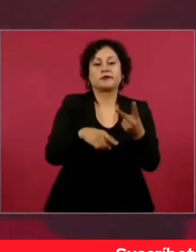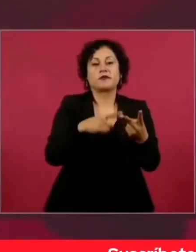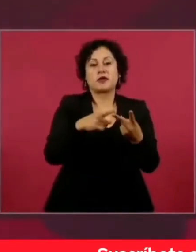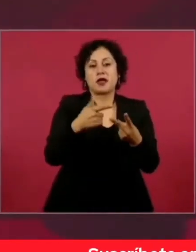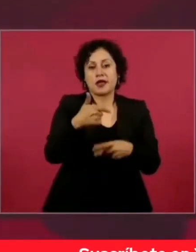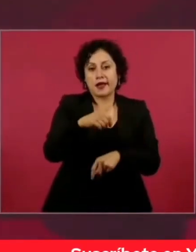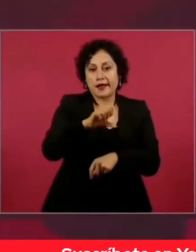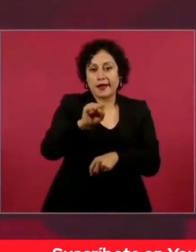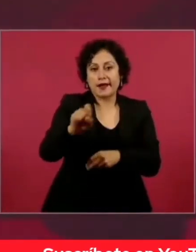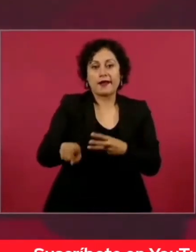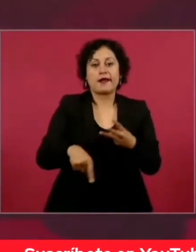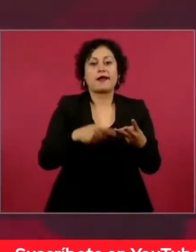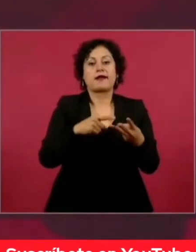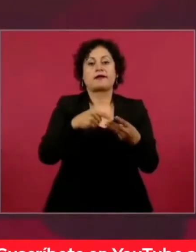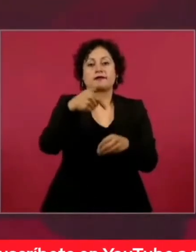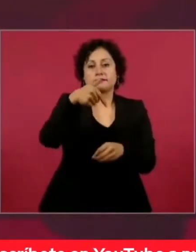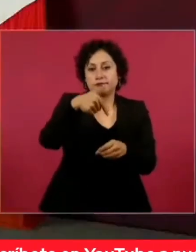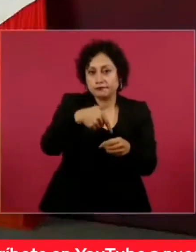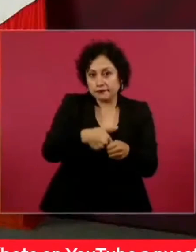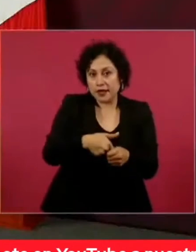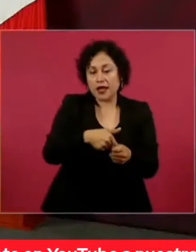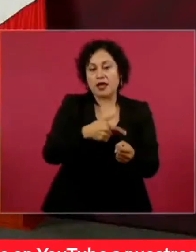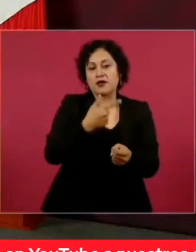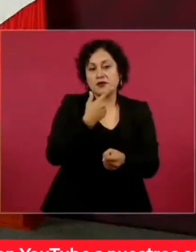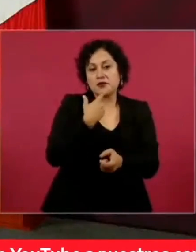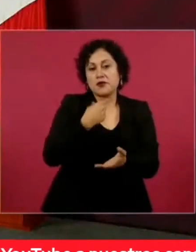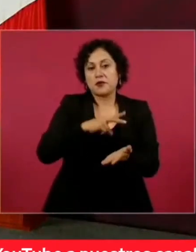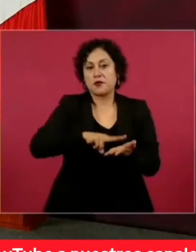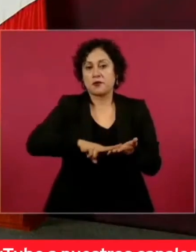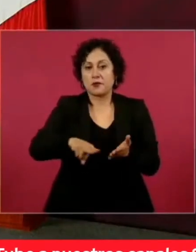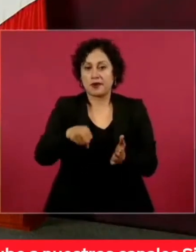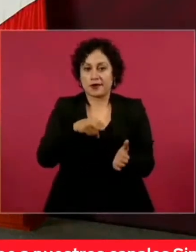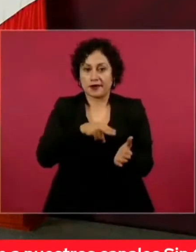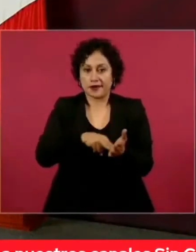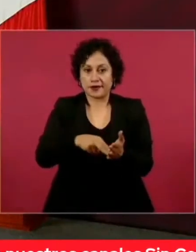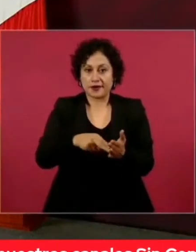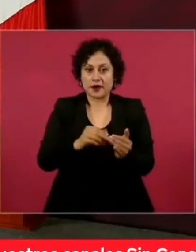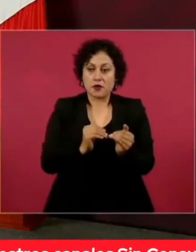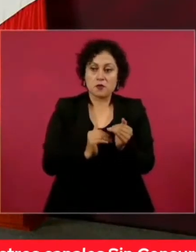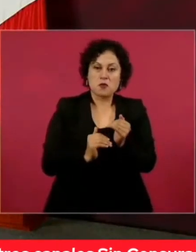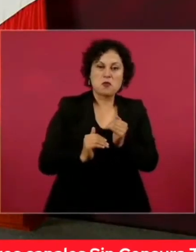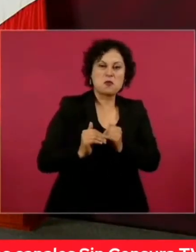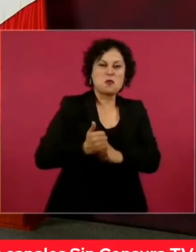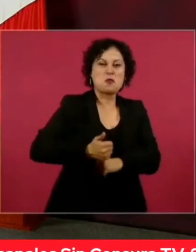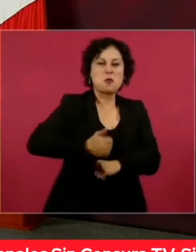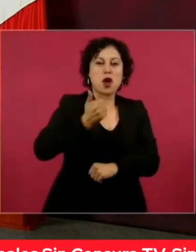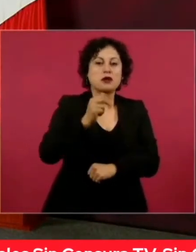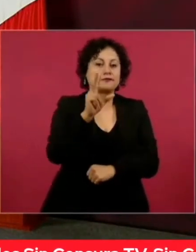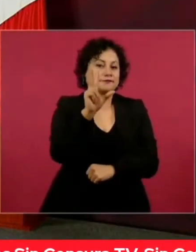en términos reales. Incluso vamos a procurar que siga bajando.